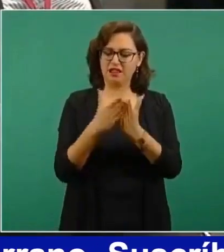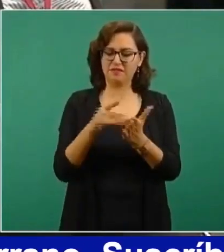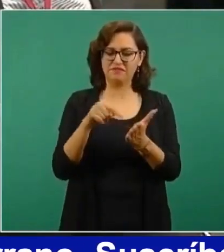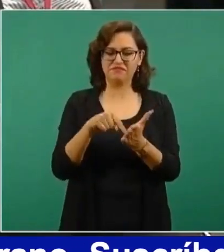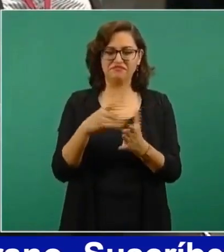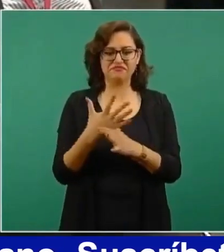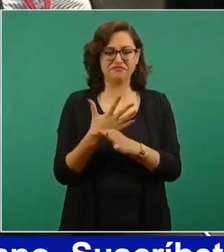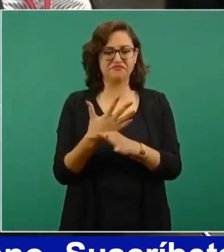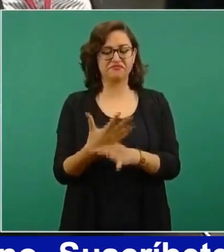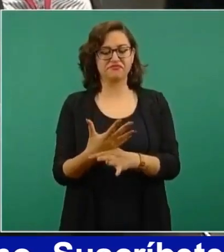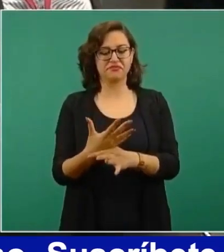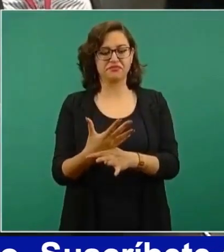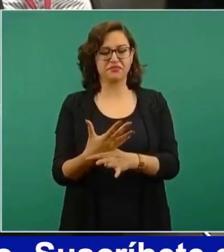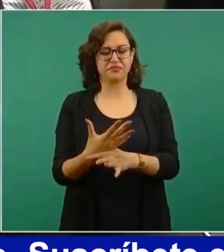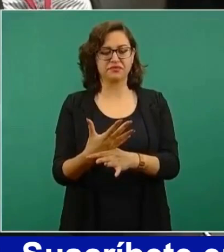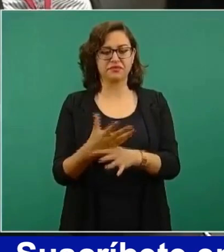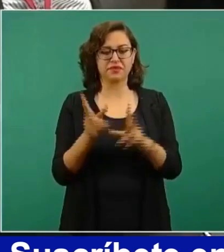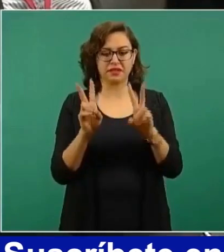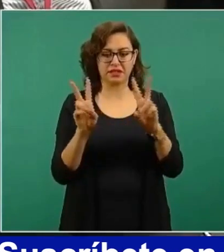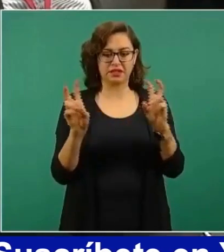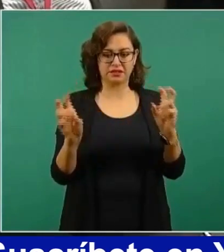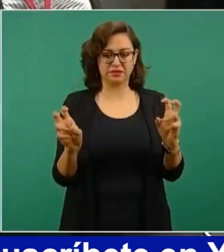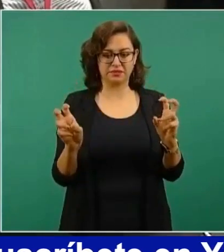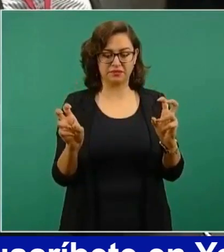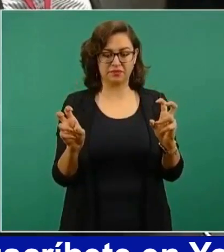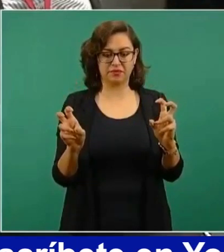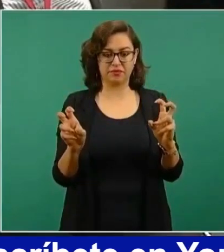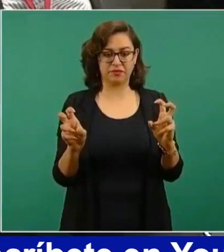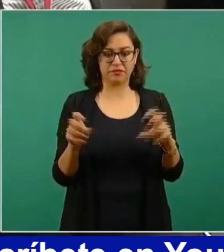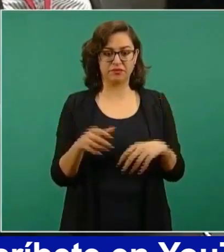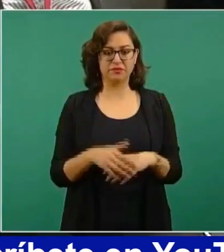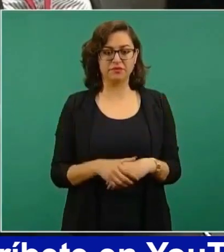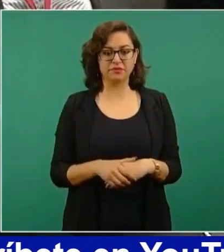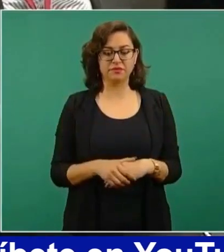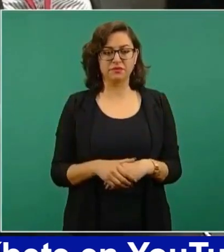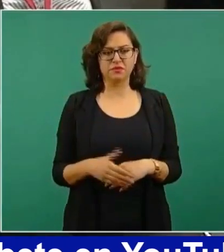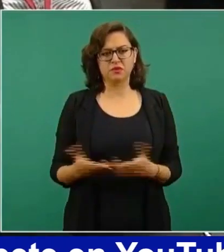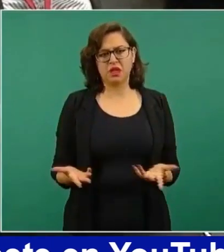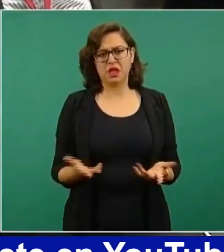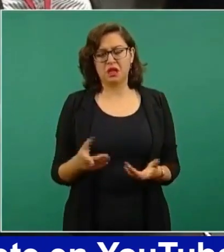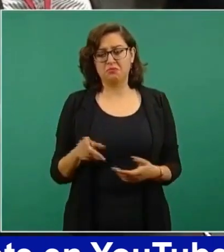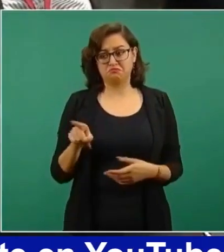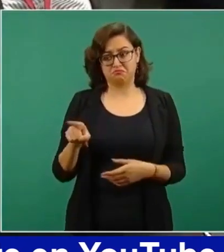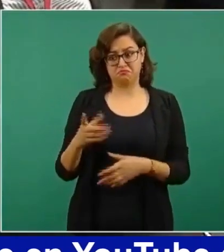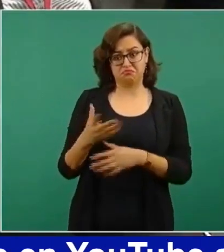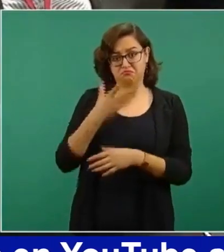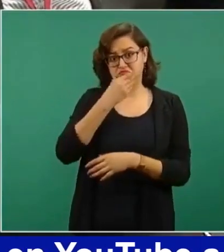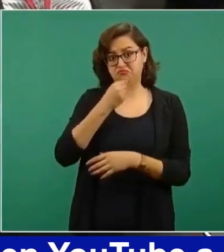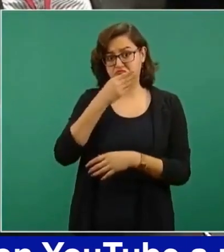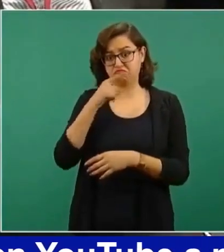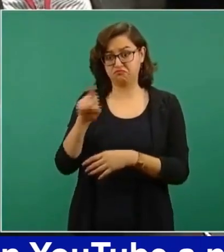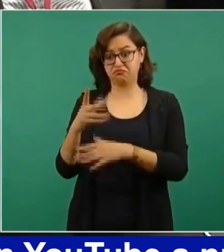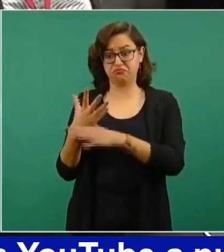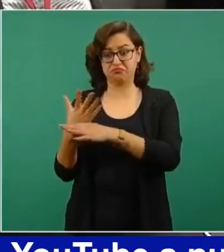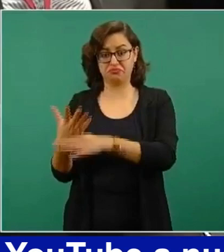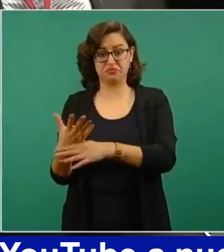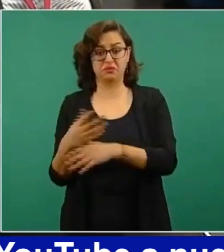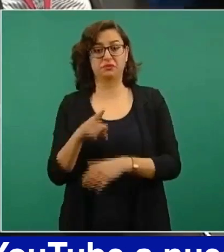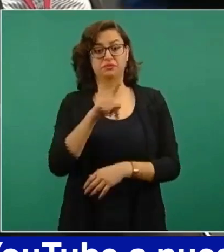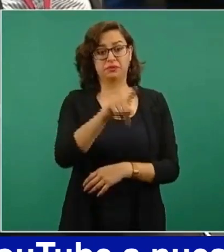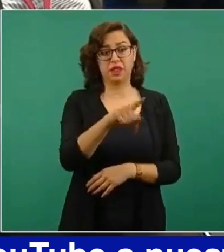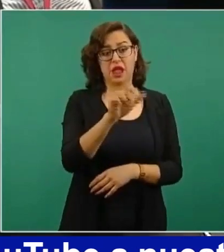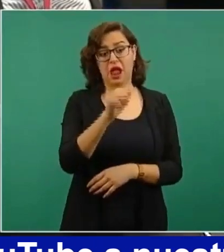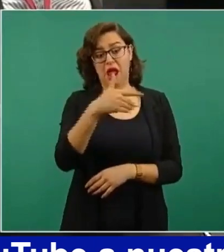¿a dónde lo llevará a él en lo personal? Se refiere a usted, a su gobierno y lo